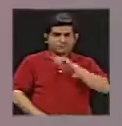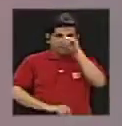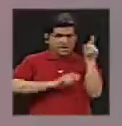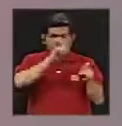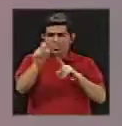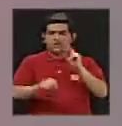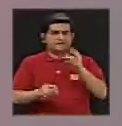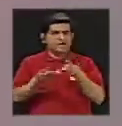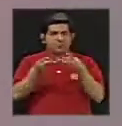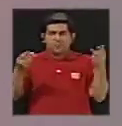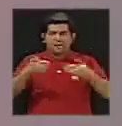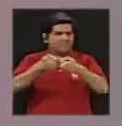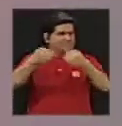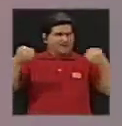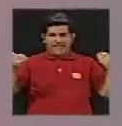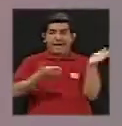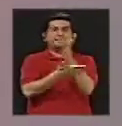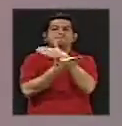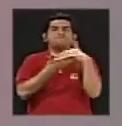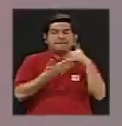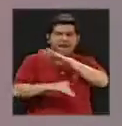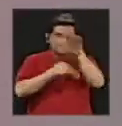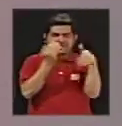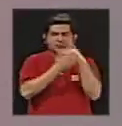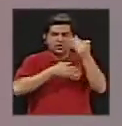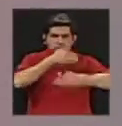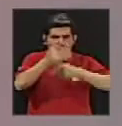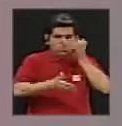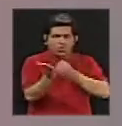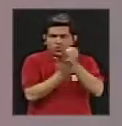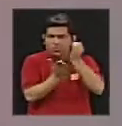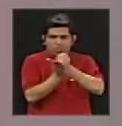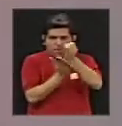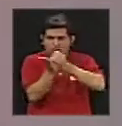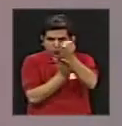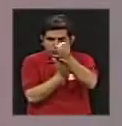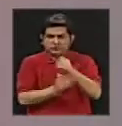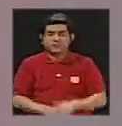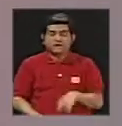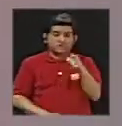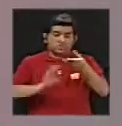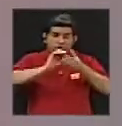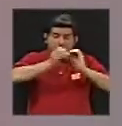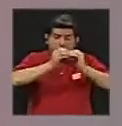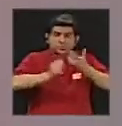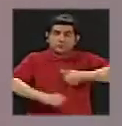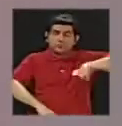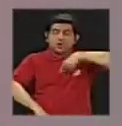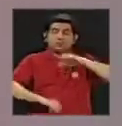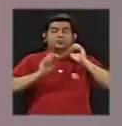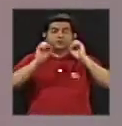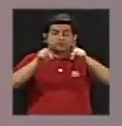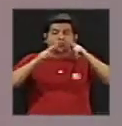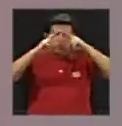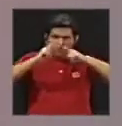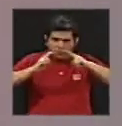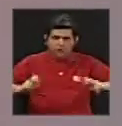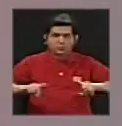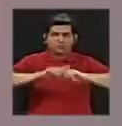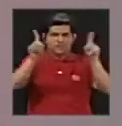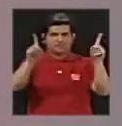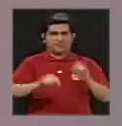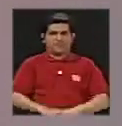un insumo aislado, sino que es parte de todo un proceso de investigación. Entonces estos datos nos dan para, por supuesto, analizar más. Pero